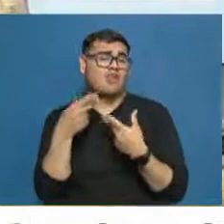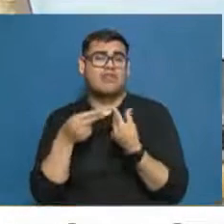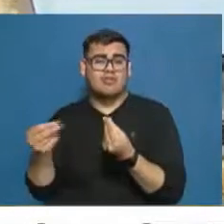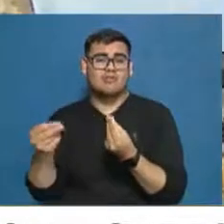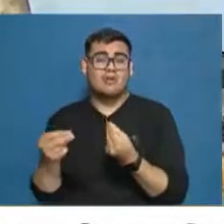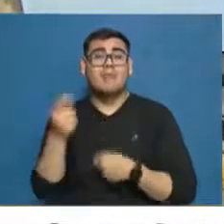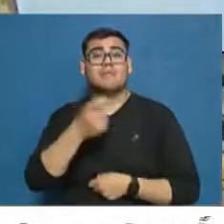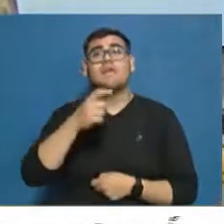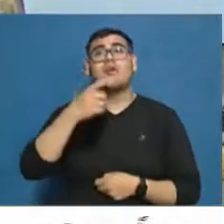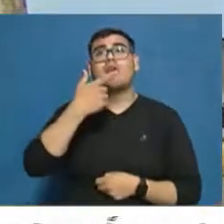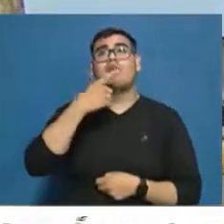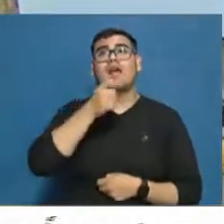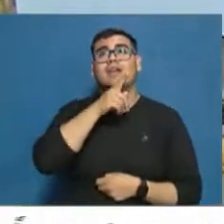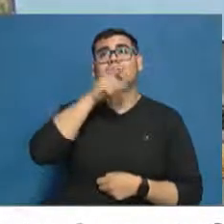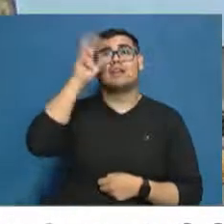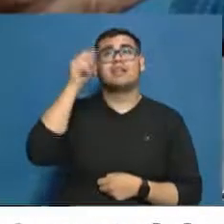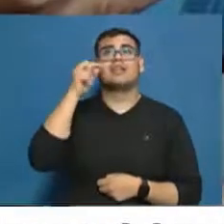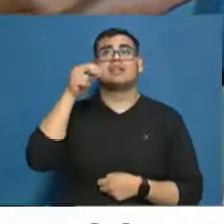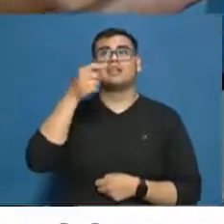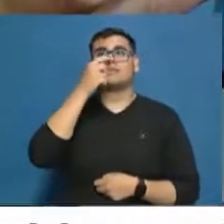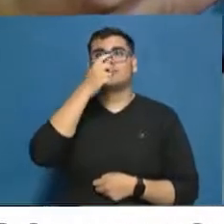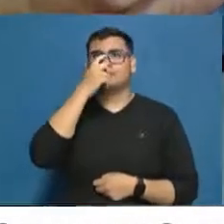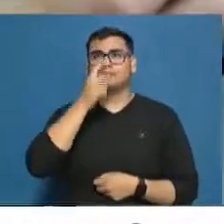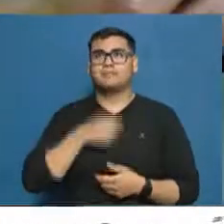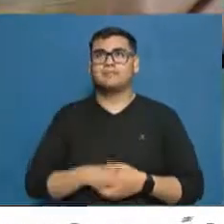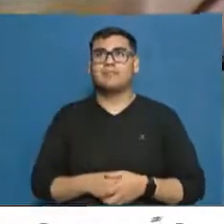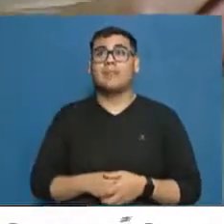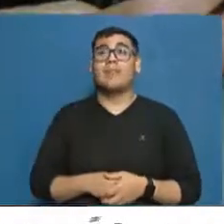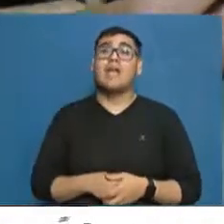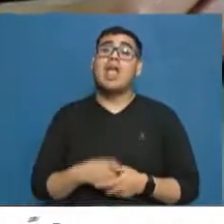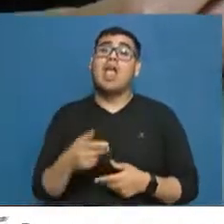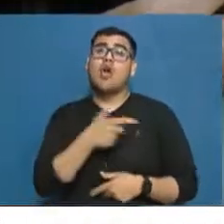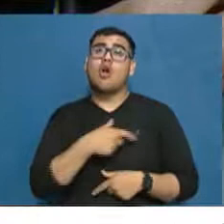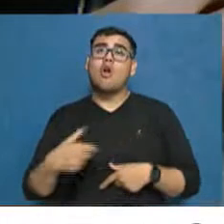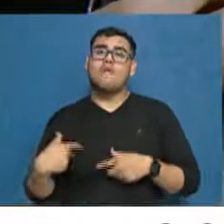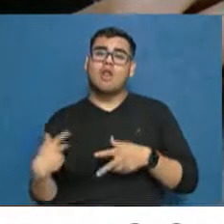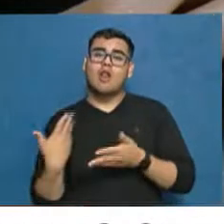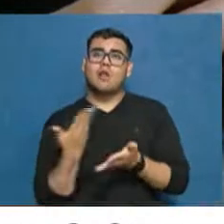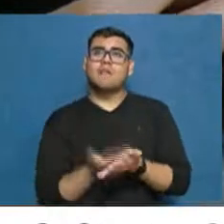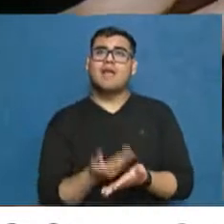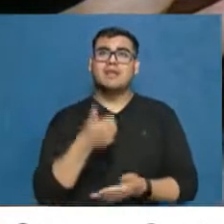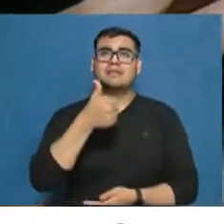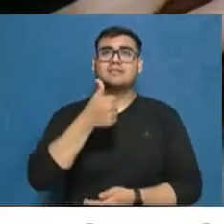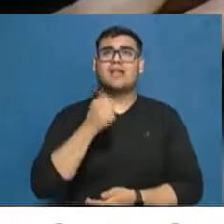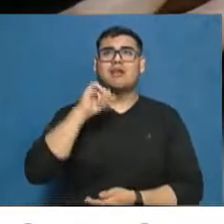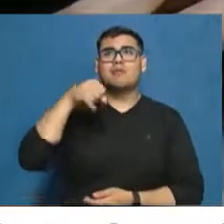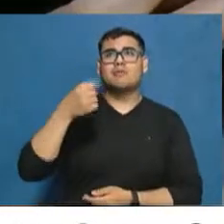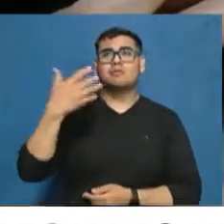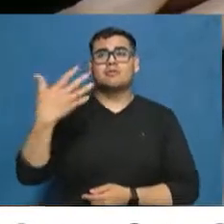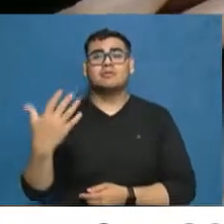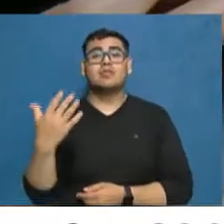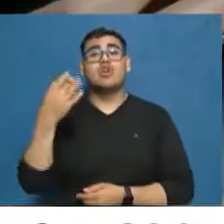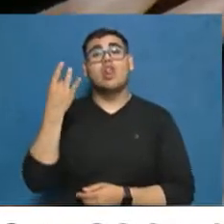después escuchamos al gobierno. El gobierno ofrece para el mes de diciembre el 6,5 en el